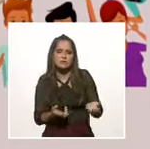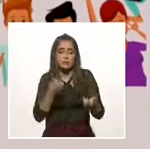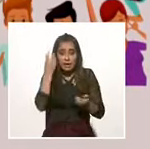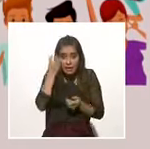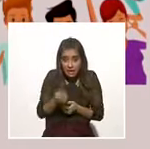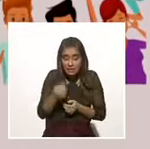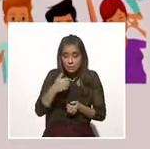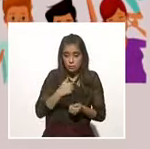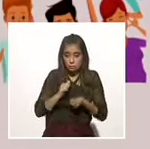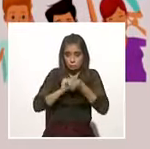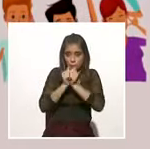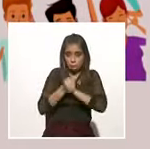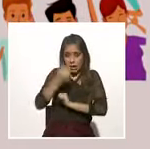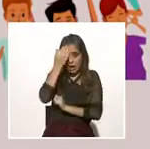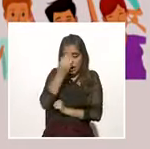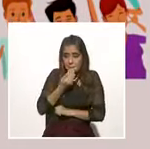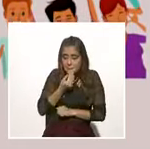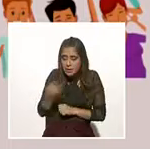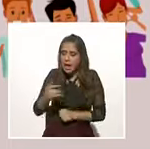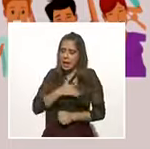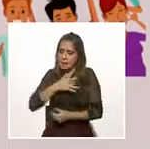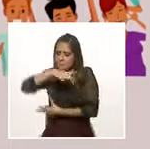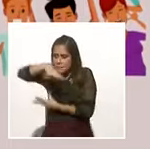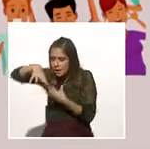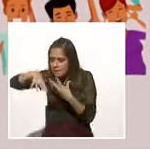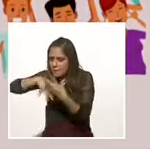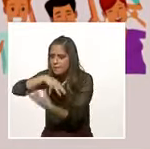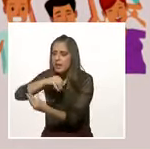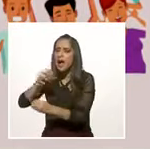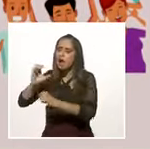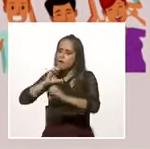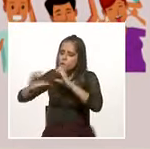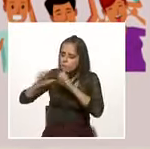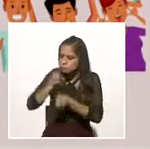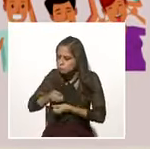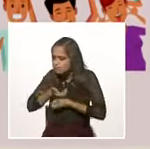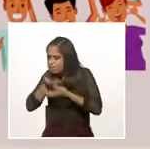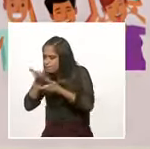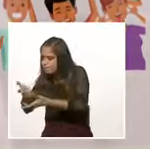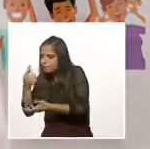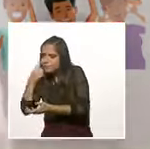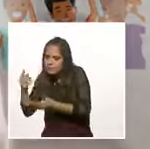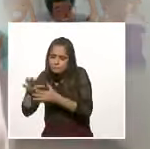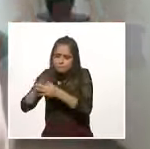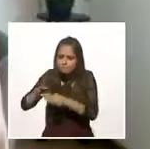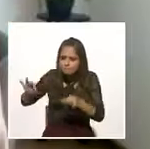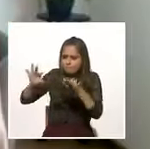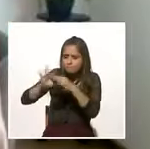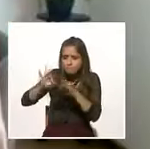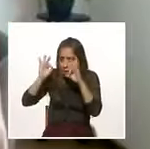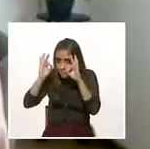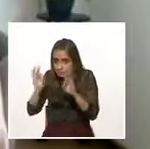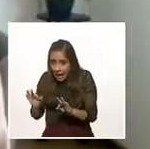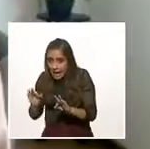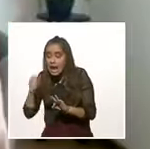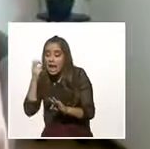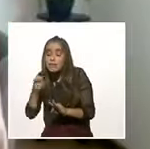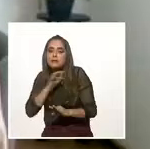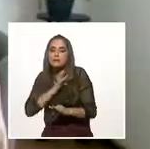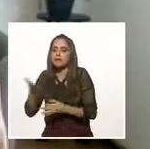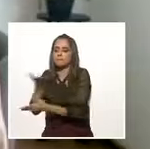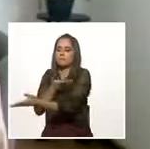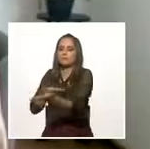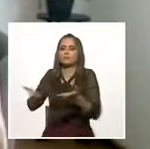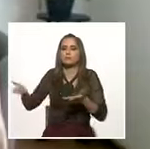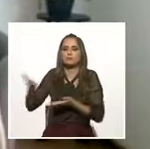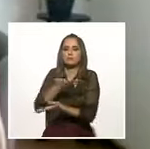estas habilidades, como lo es la empatía, la comunicación asertiva, nos va a poder generar un vínculo social dentro de lo